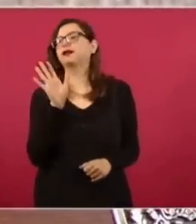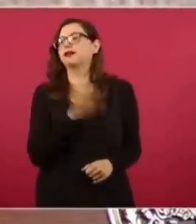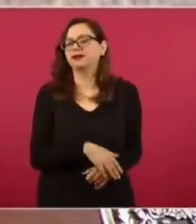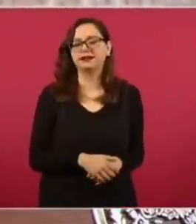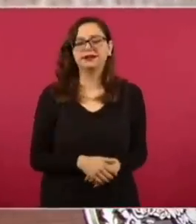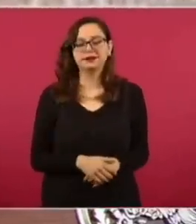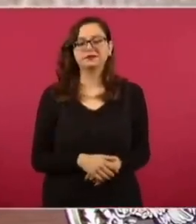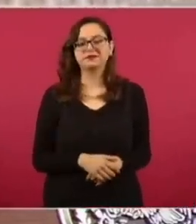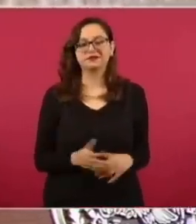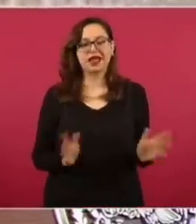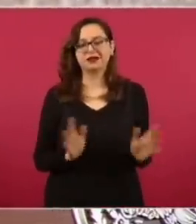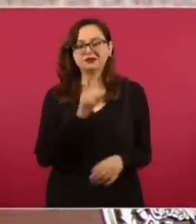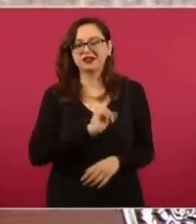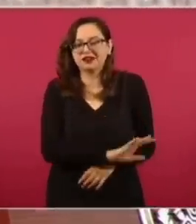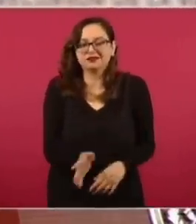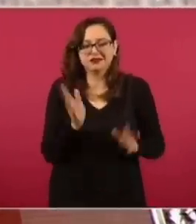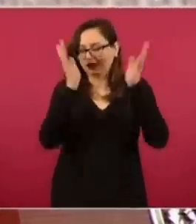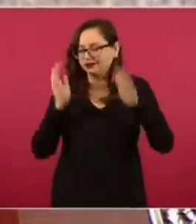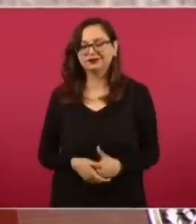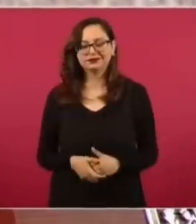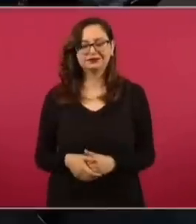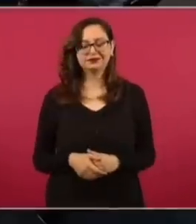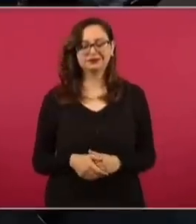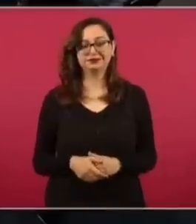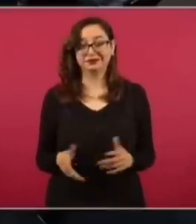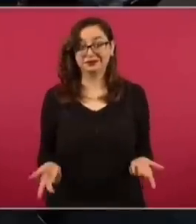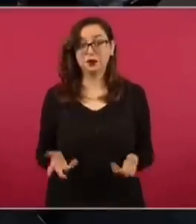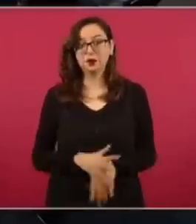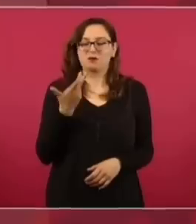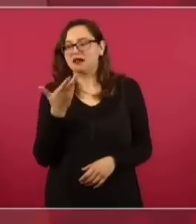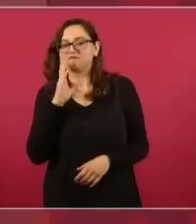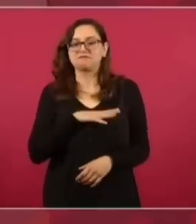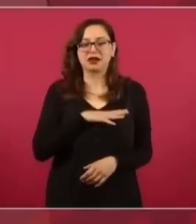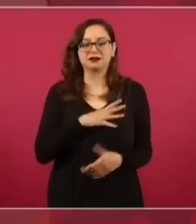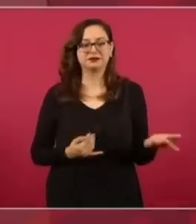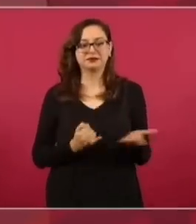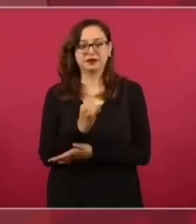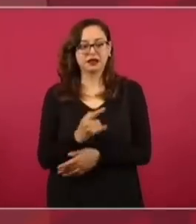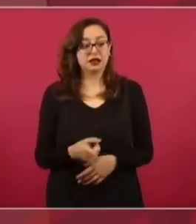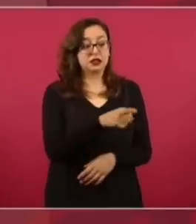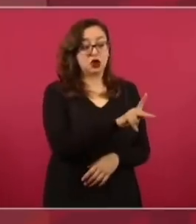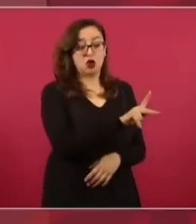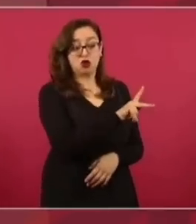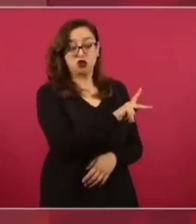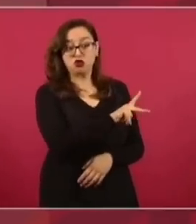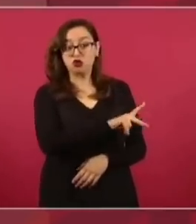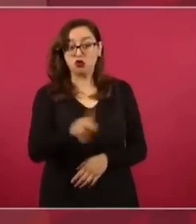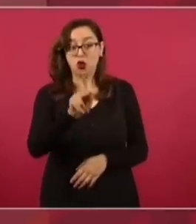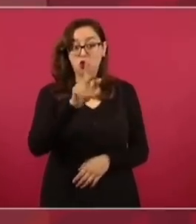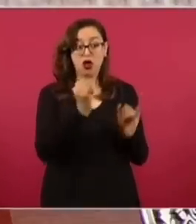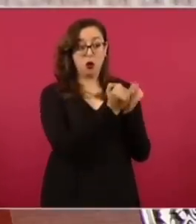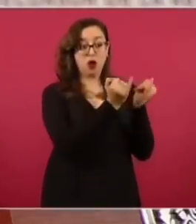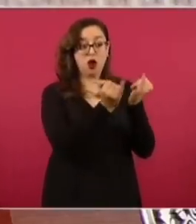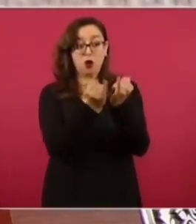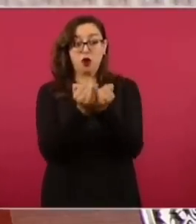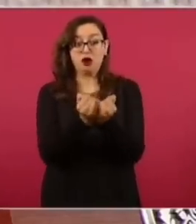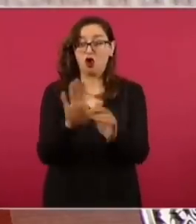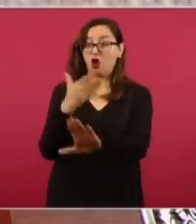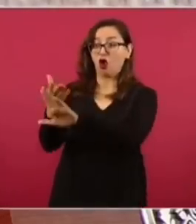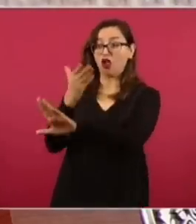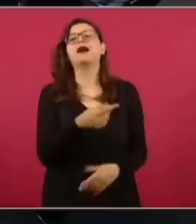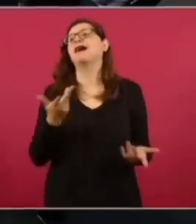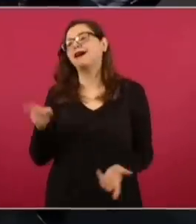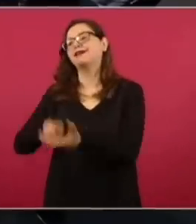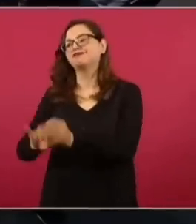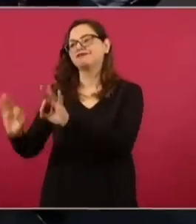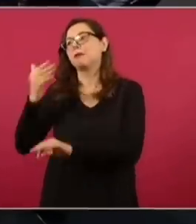lo que es, ya es. Por eso hablo, ¿no?, de maniqueísmo, ¿no? Ya digo, si estos están diciendo que estuvo mal, pues es que